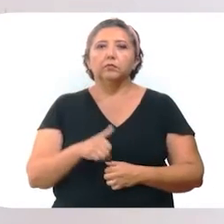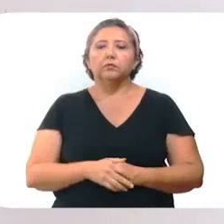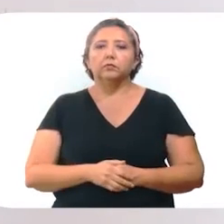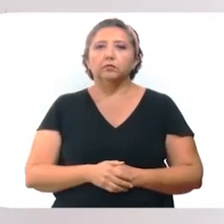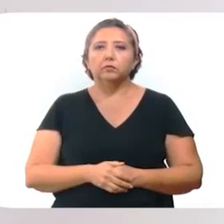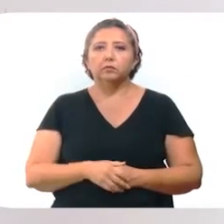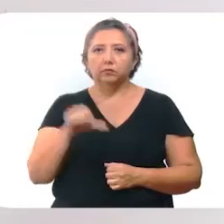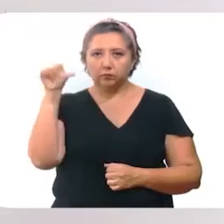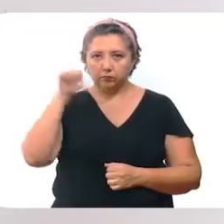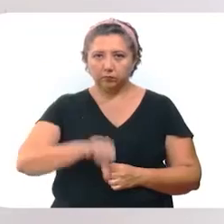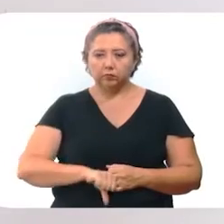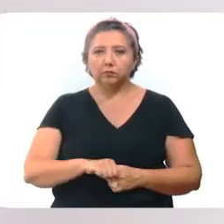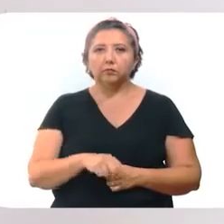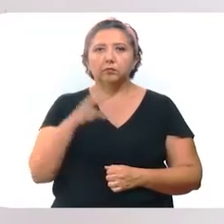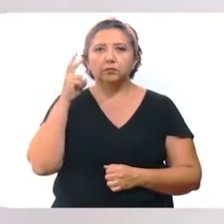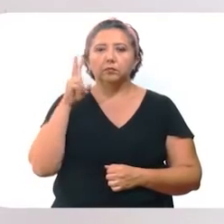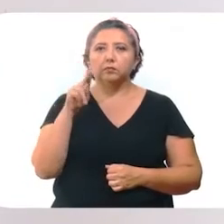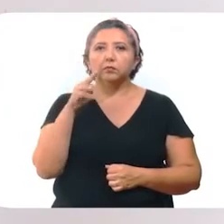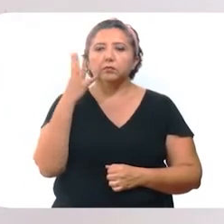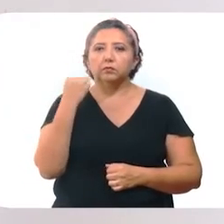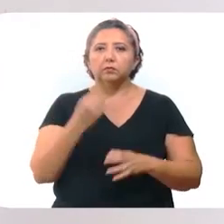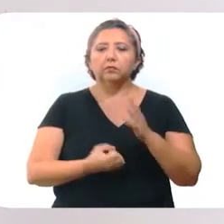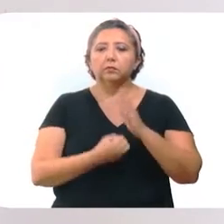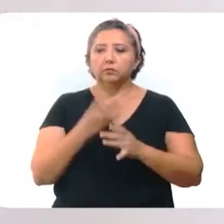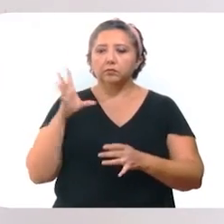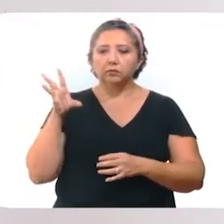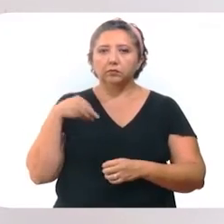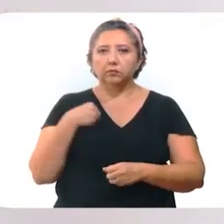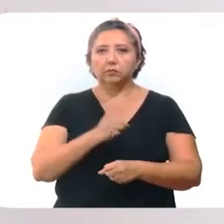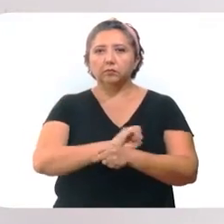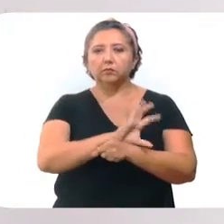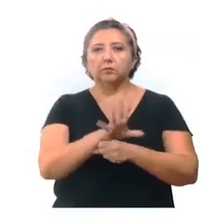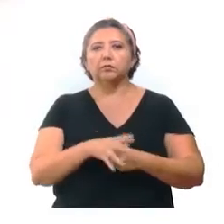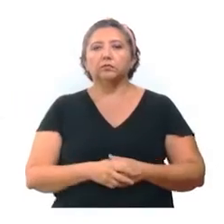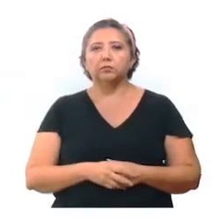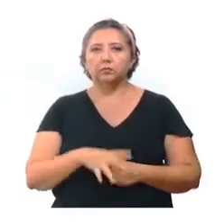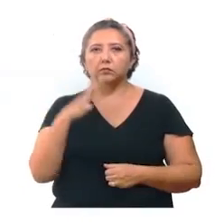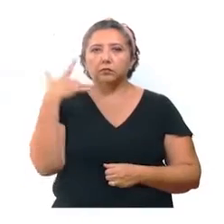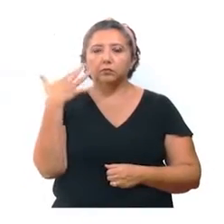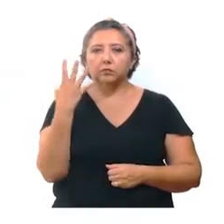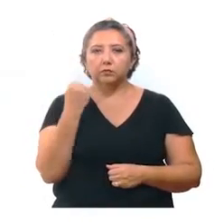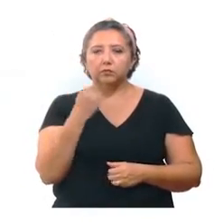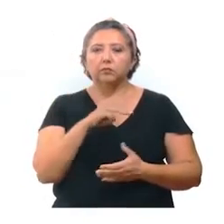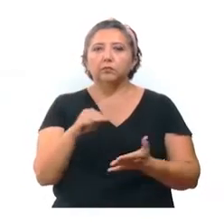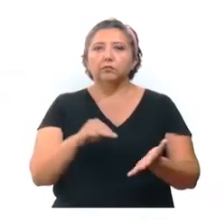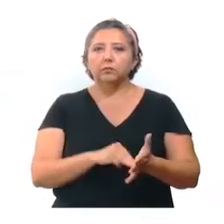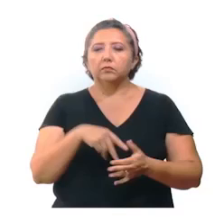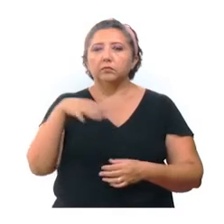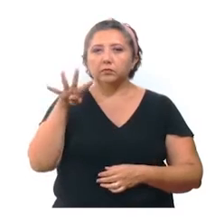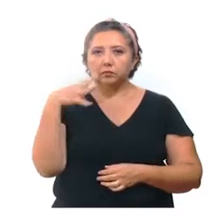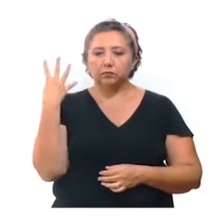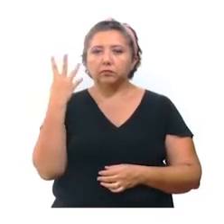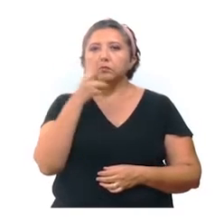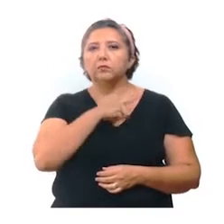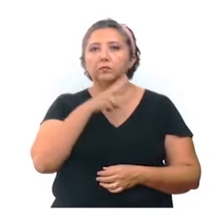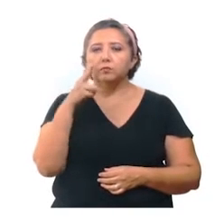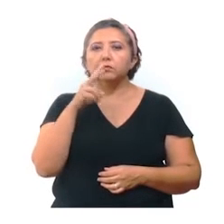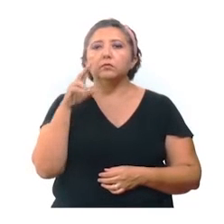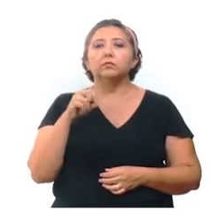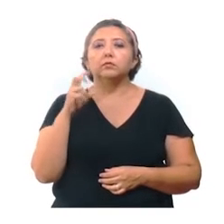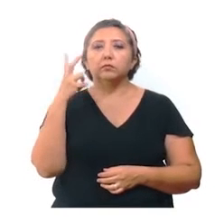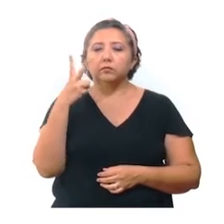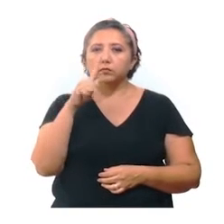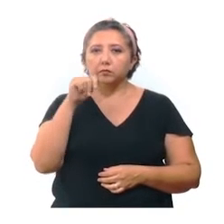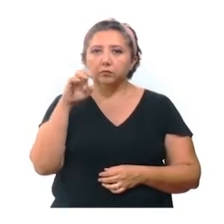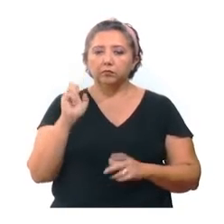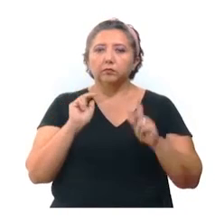37.676. Hoy se detectaron 89 nuevos contagios de coronavirus. 59 en Mérida, 14 en Valladolid, 2 en